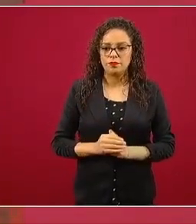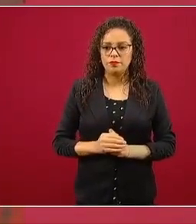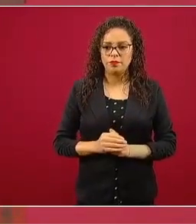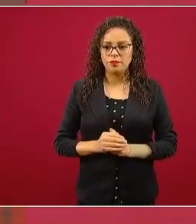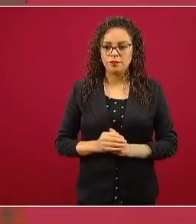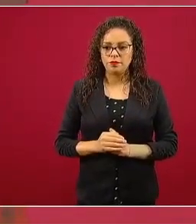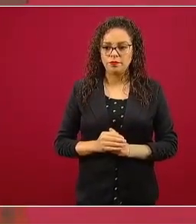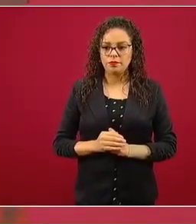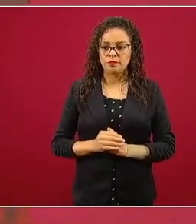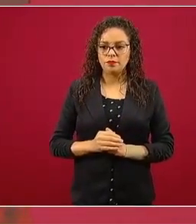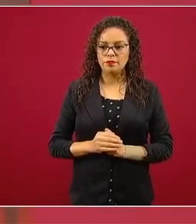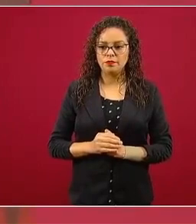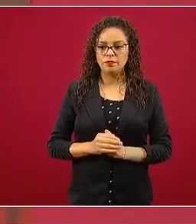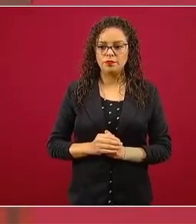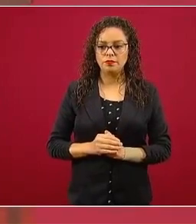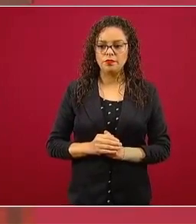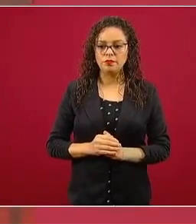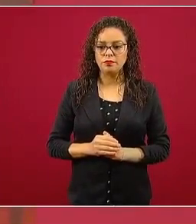de